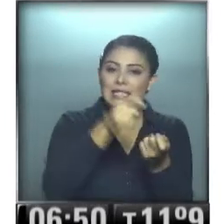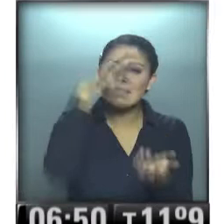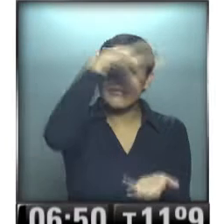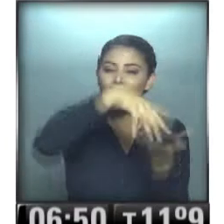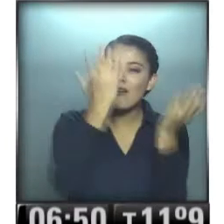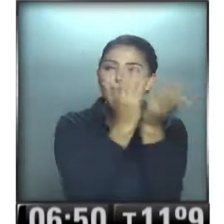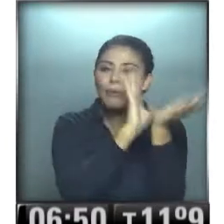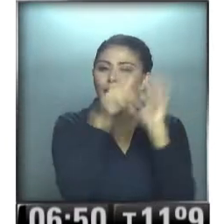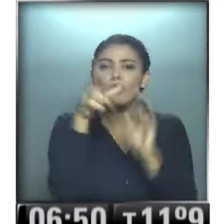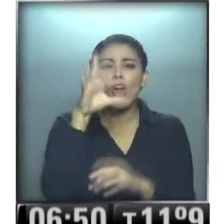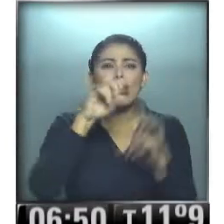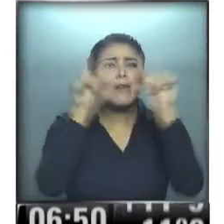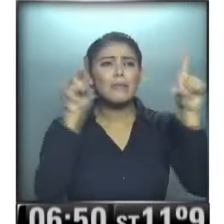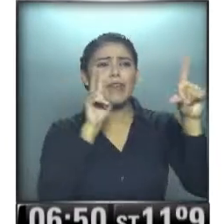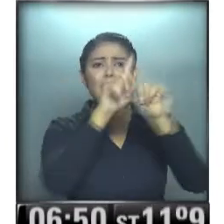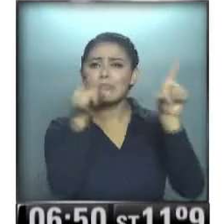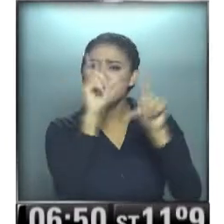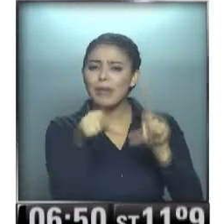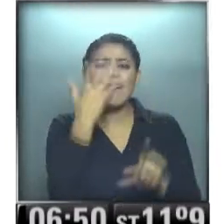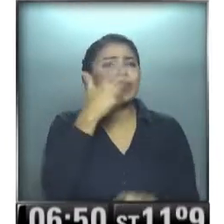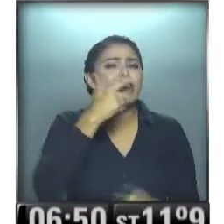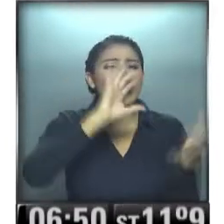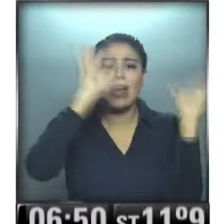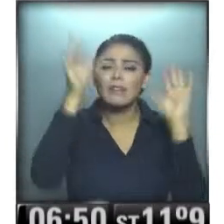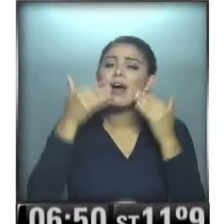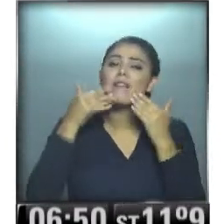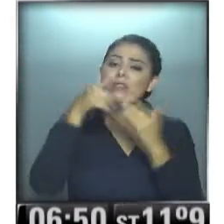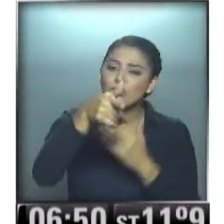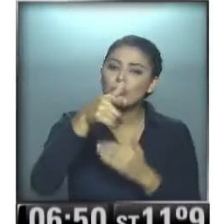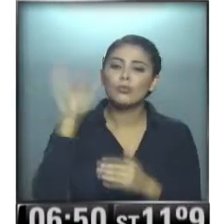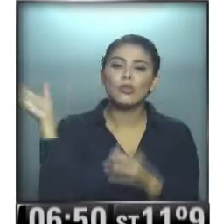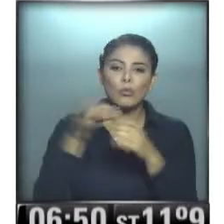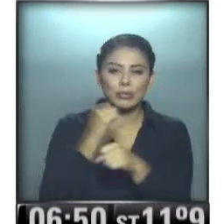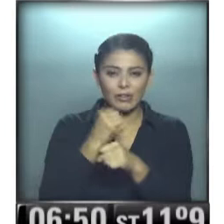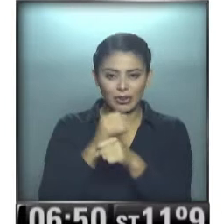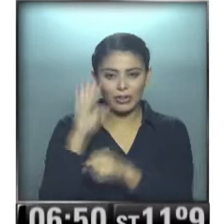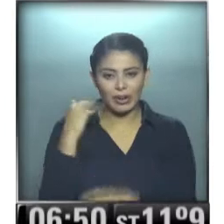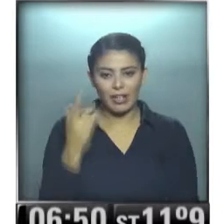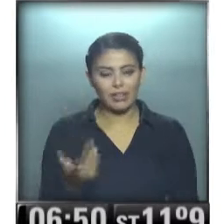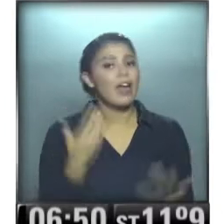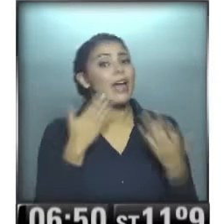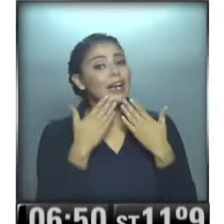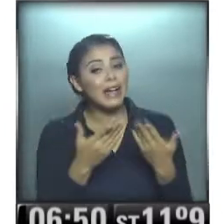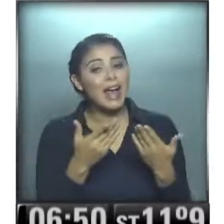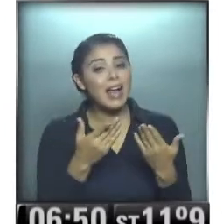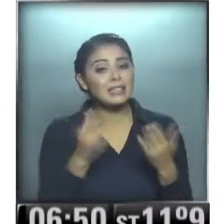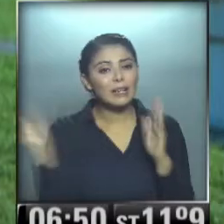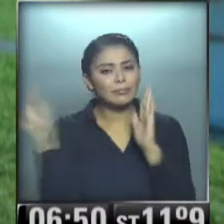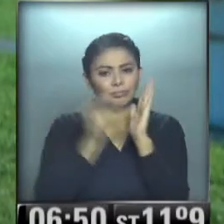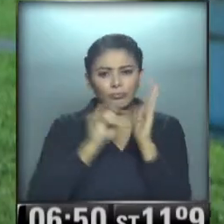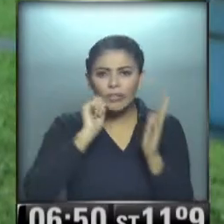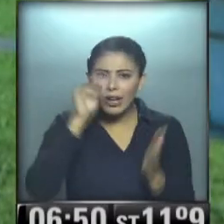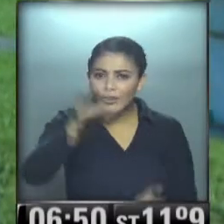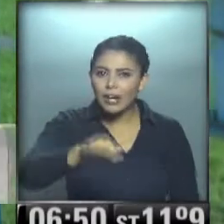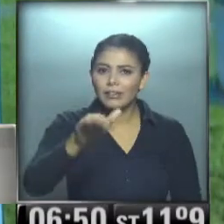la meteorología. Le mandamos un beso grande. Gracias a vos y al equipo de Nadia. Cariños. Tere, muchísimas gracias por tu mensaje. Divino Juan